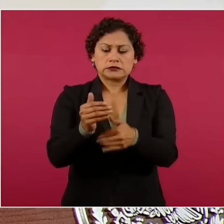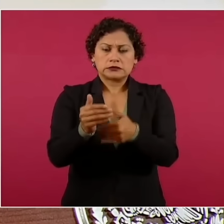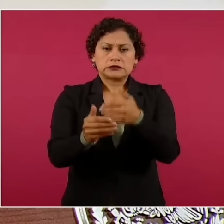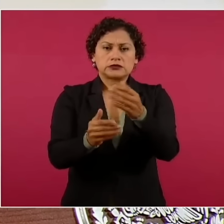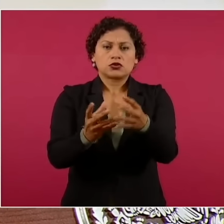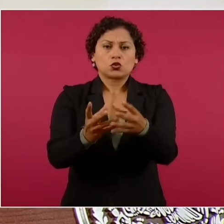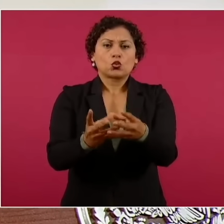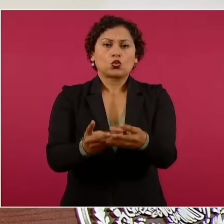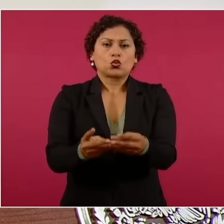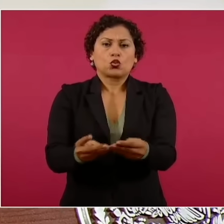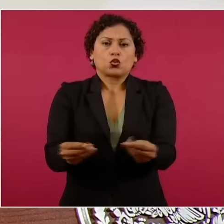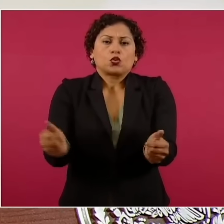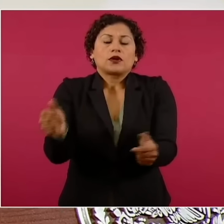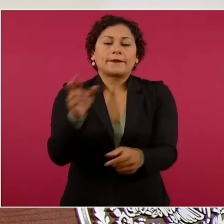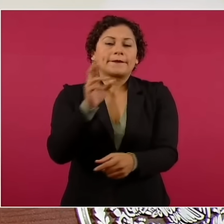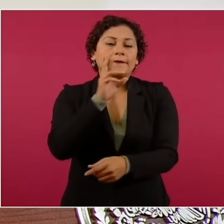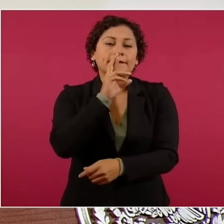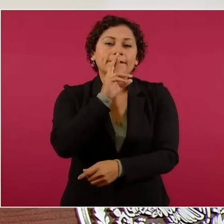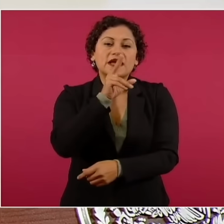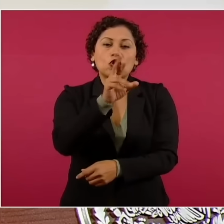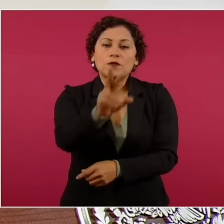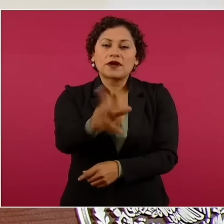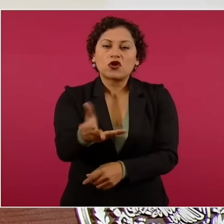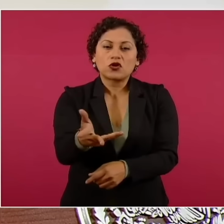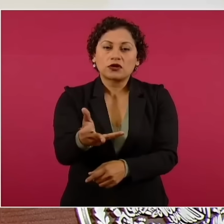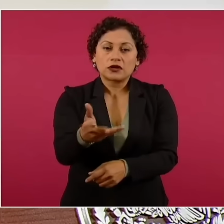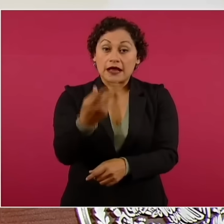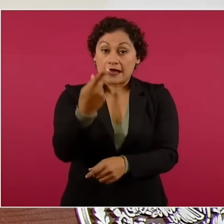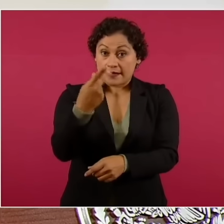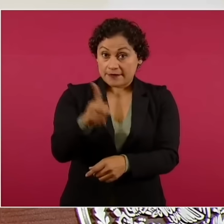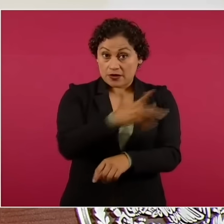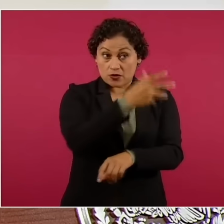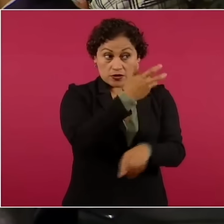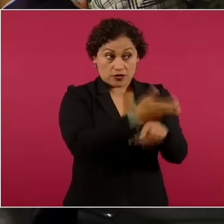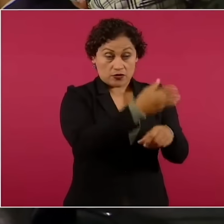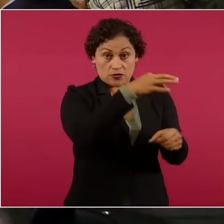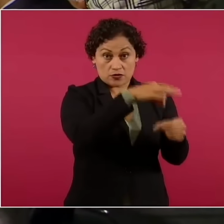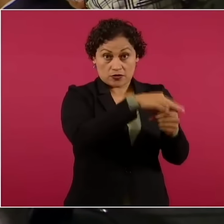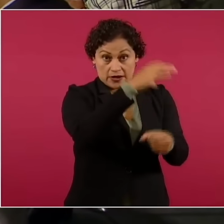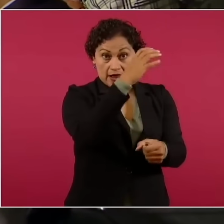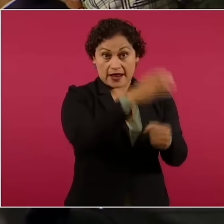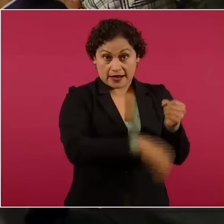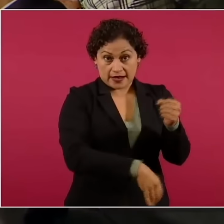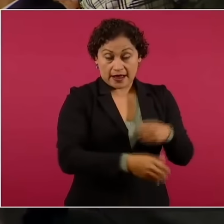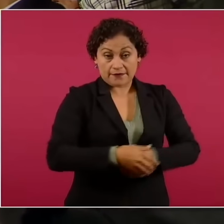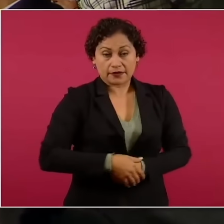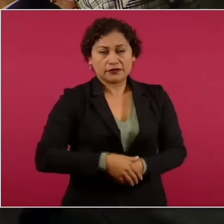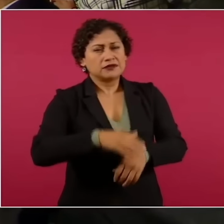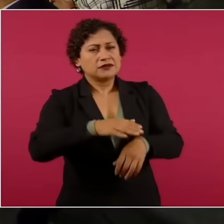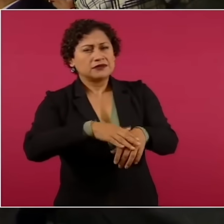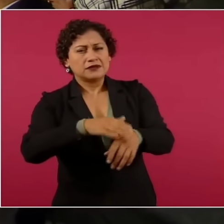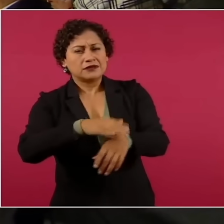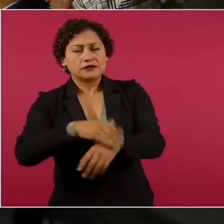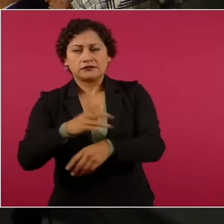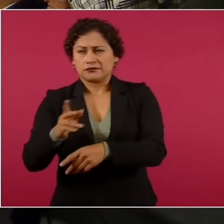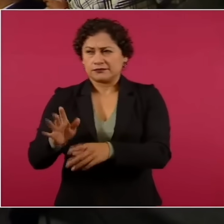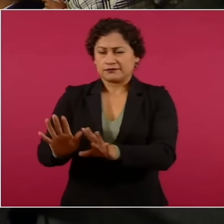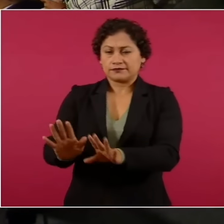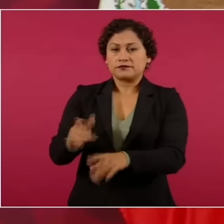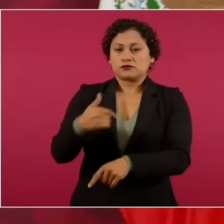las elecciones en Estados Unidos. ¿Habrá algún informe, o sea, que dará el canciller? Esa